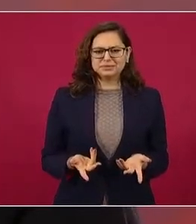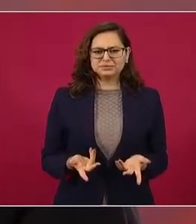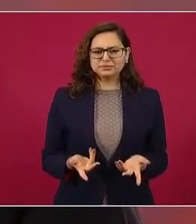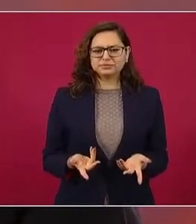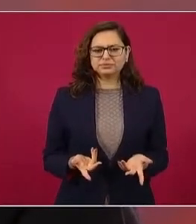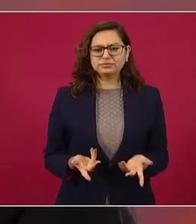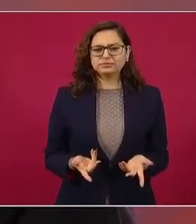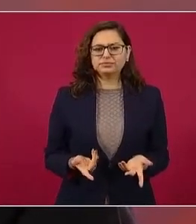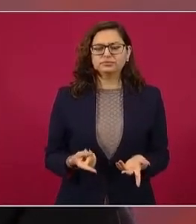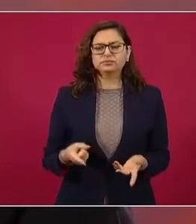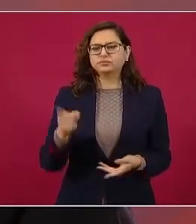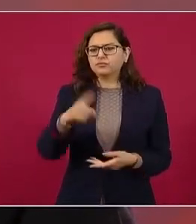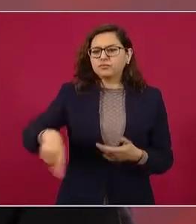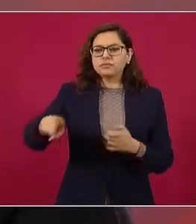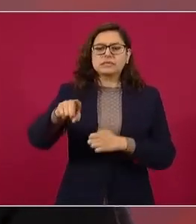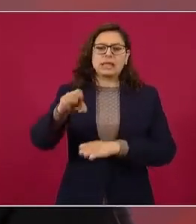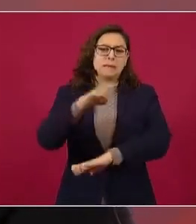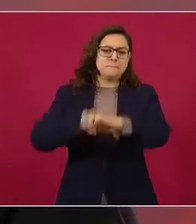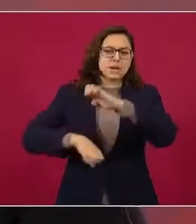ya sea comercial